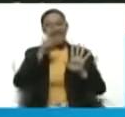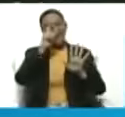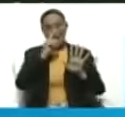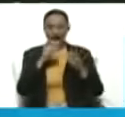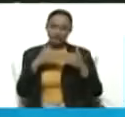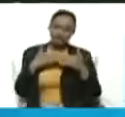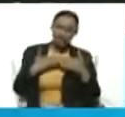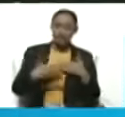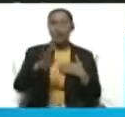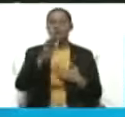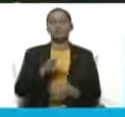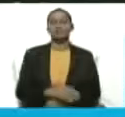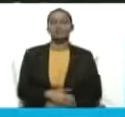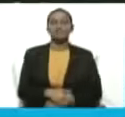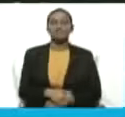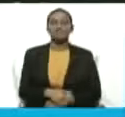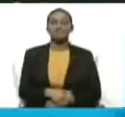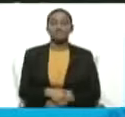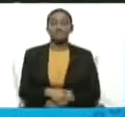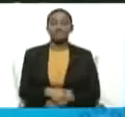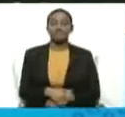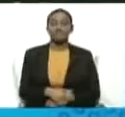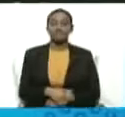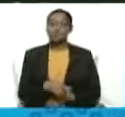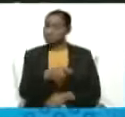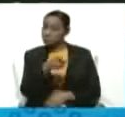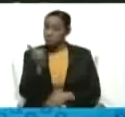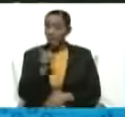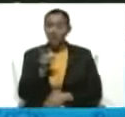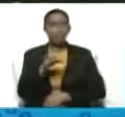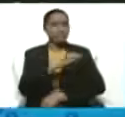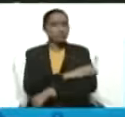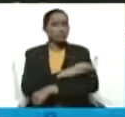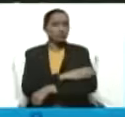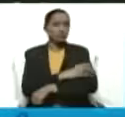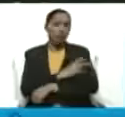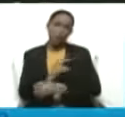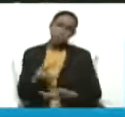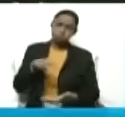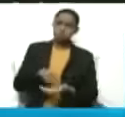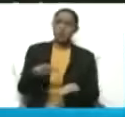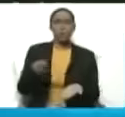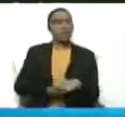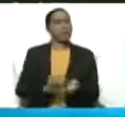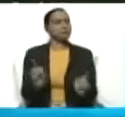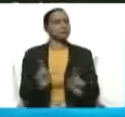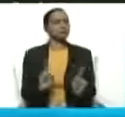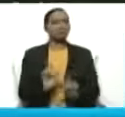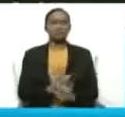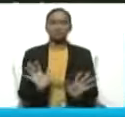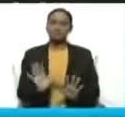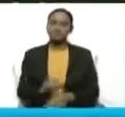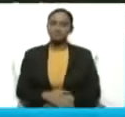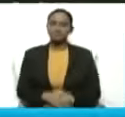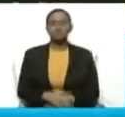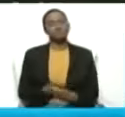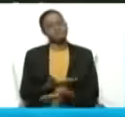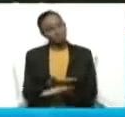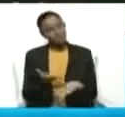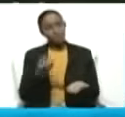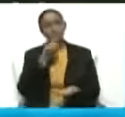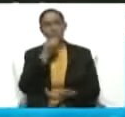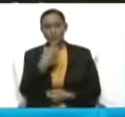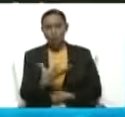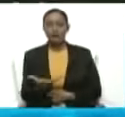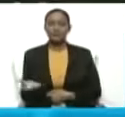nunca. Los patarucos no se deben parar más nunca. Bueno, compañero, compañera, creo